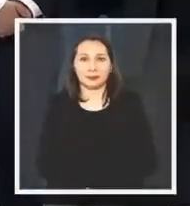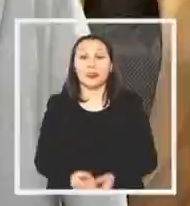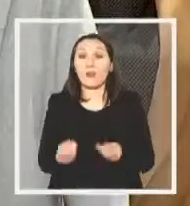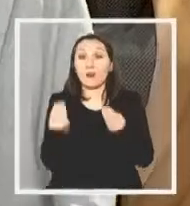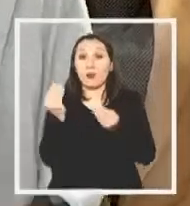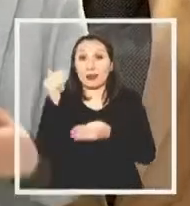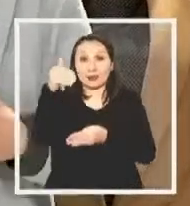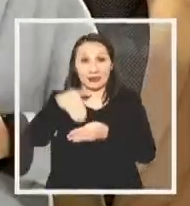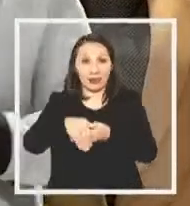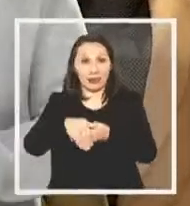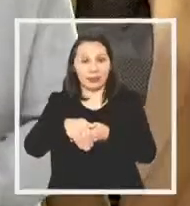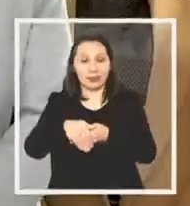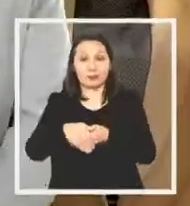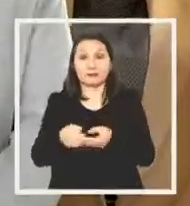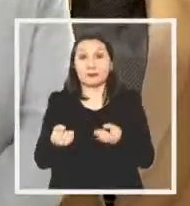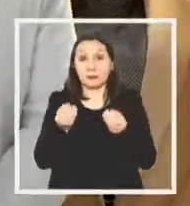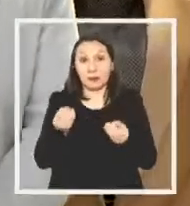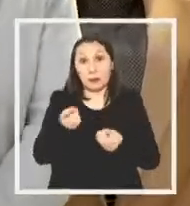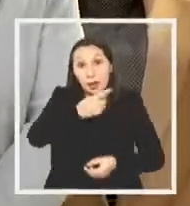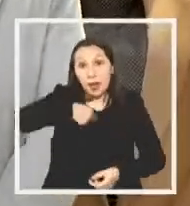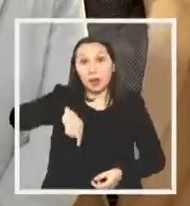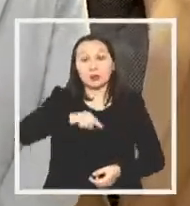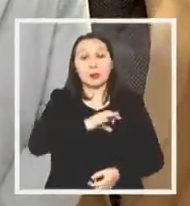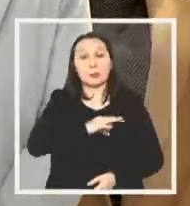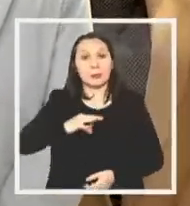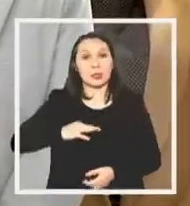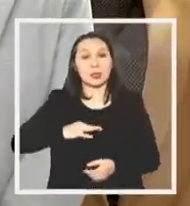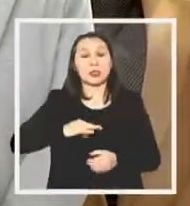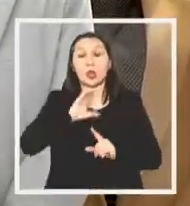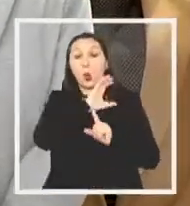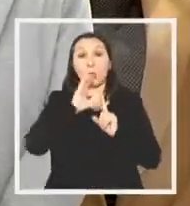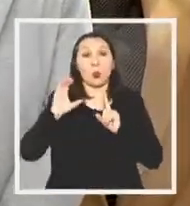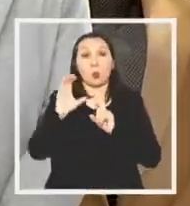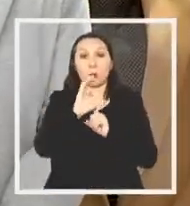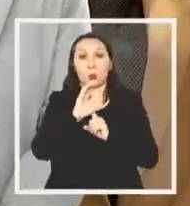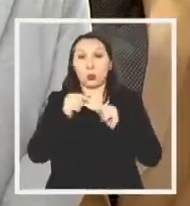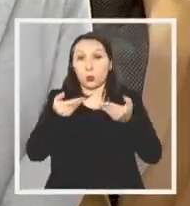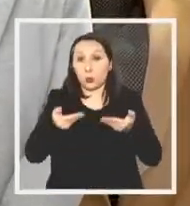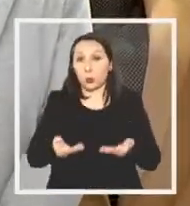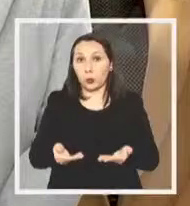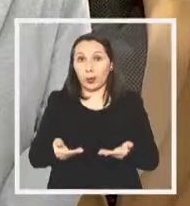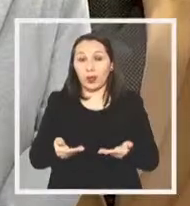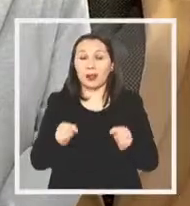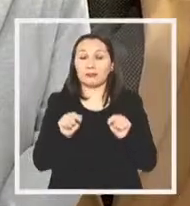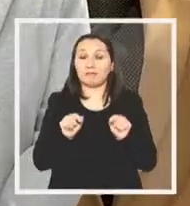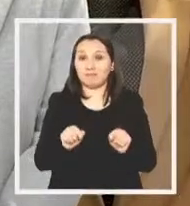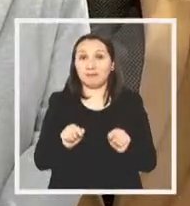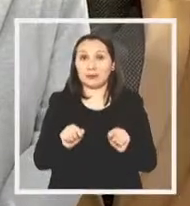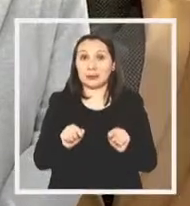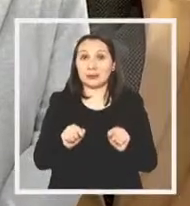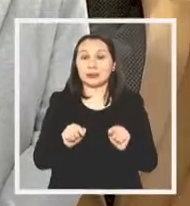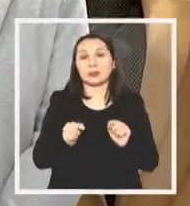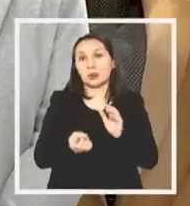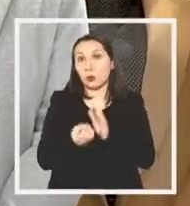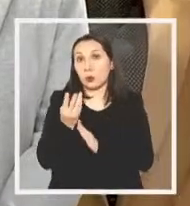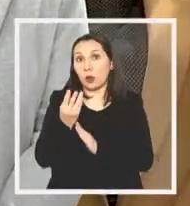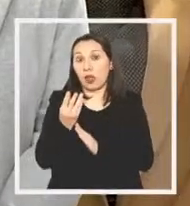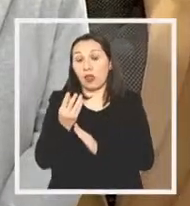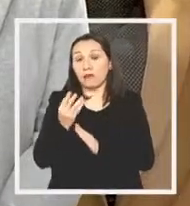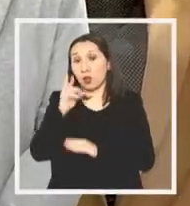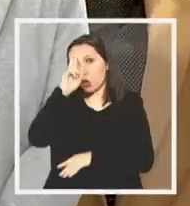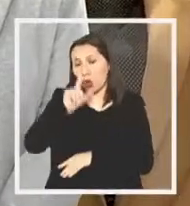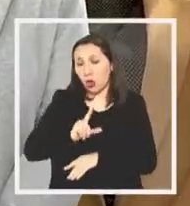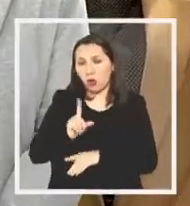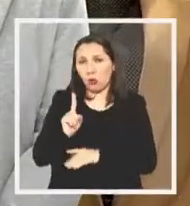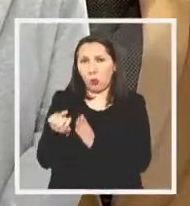Buenas tardes bueno para nosotros desde el Ministerio de las culturas esta esta figura No es algo nuevo